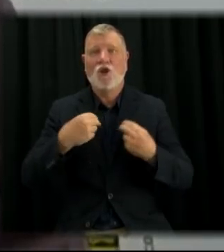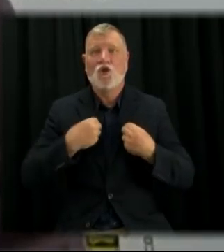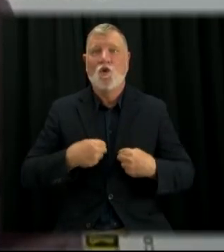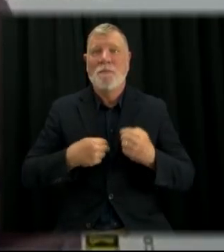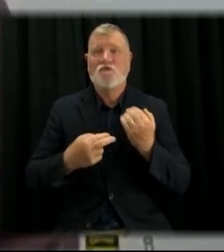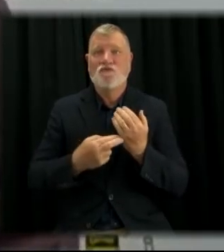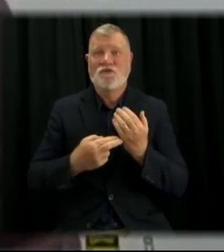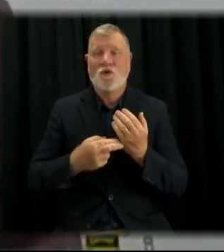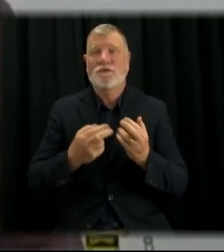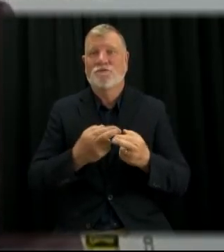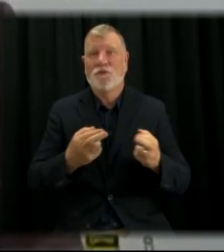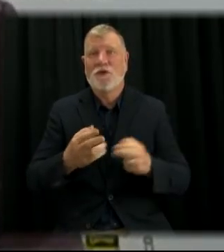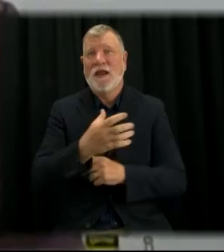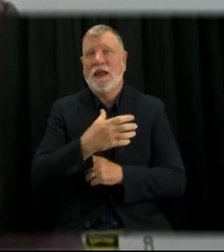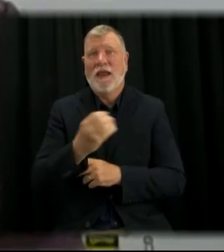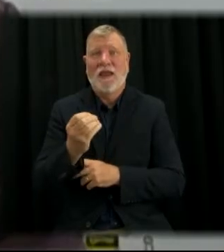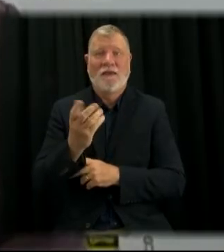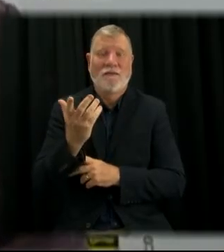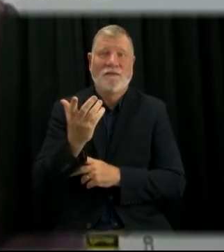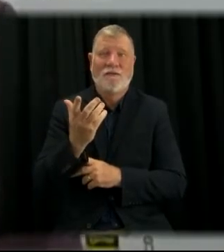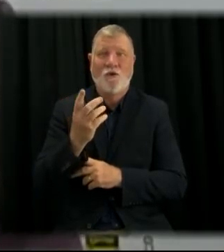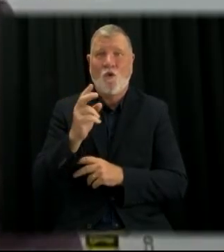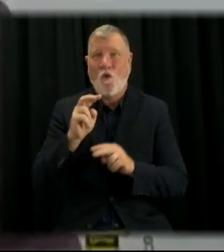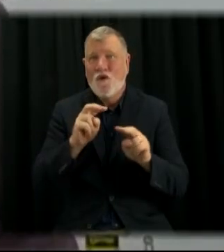Contabilidad Central, Recursos Humanos,